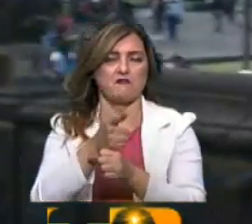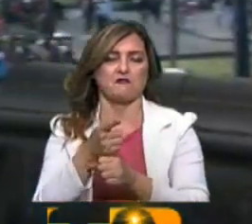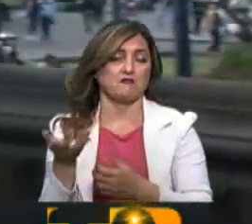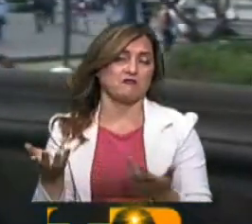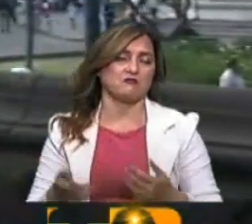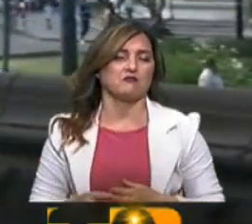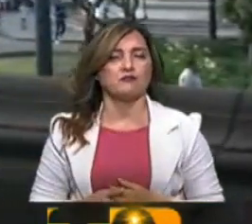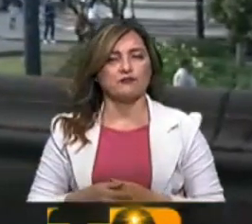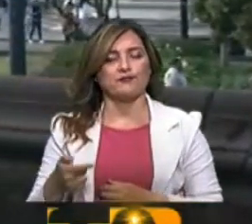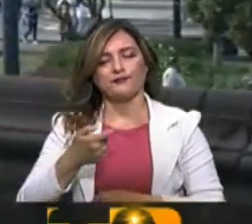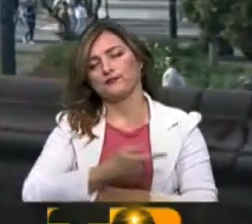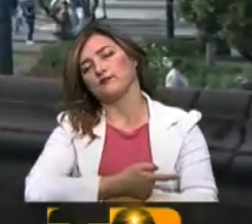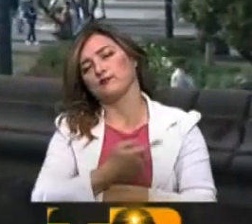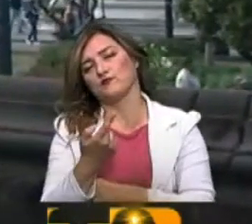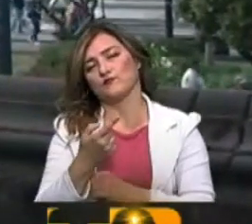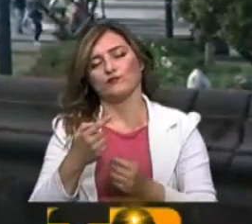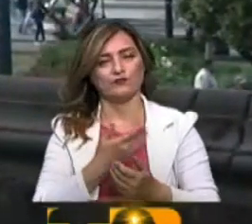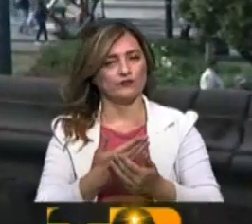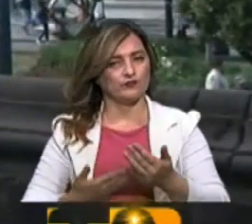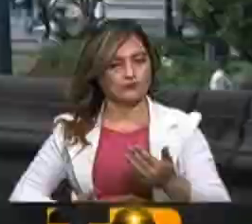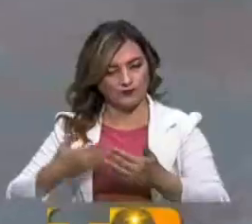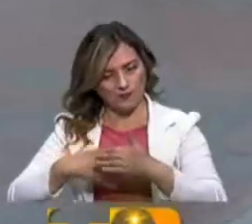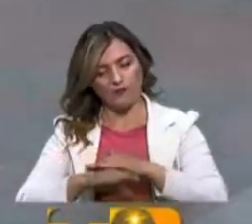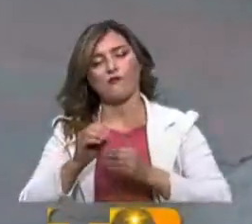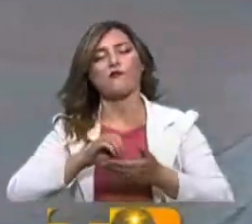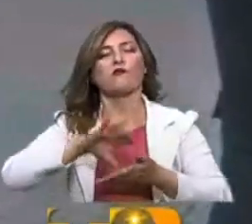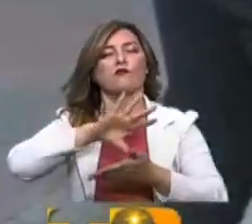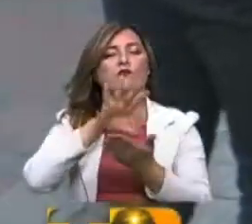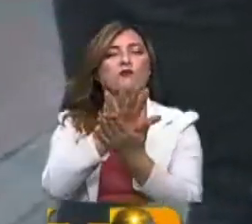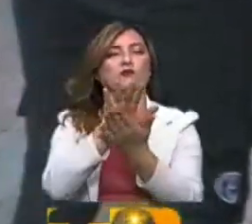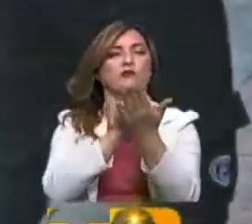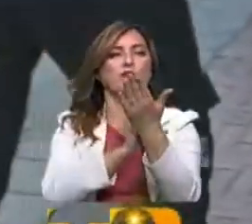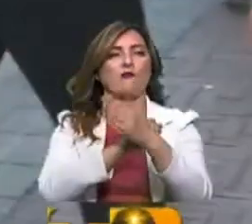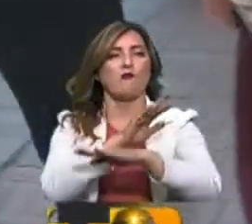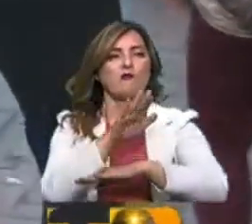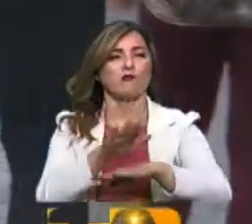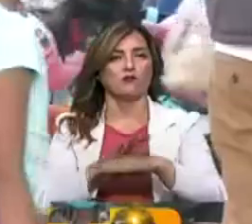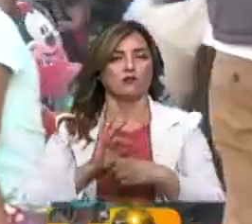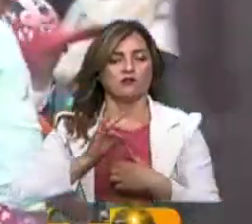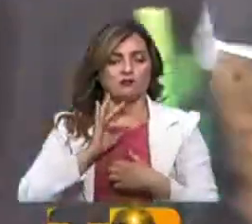Por eso anuncian que en los próximos días el Ejecutivo remitirá a la Asamblea un proyecto respecto de la